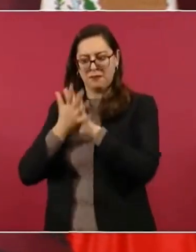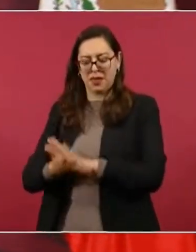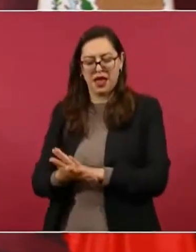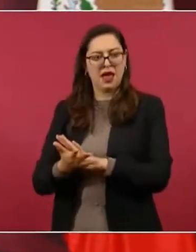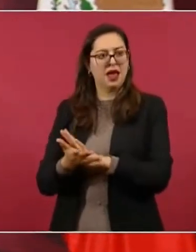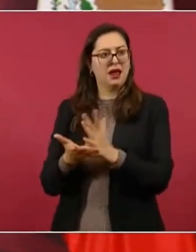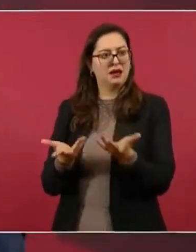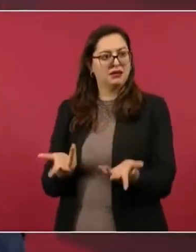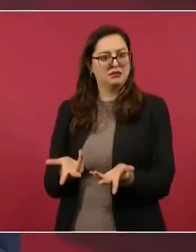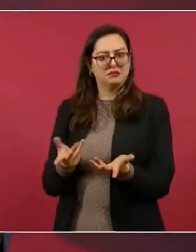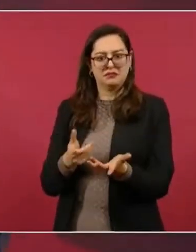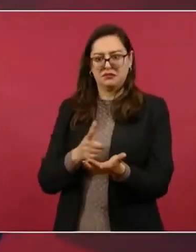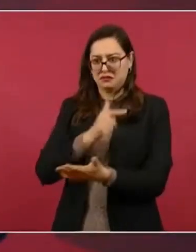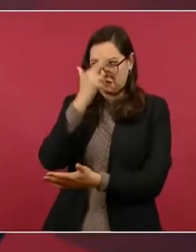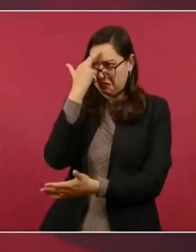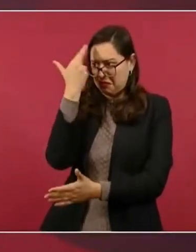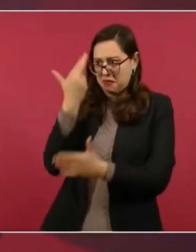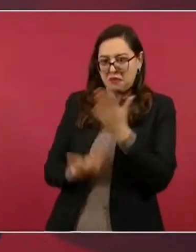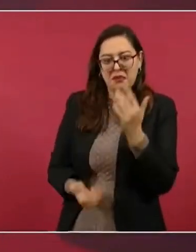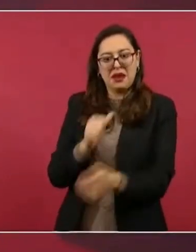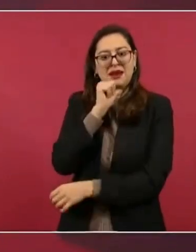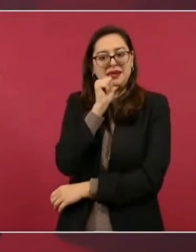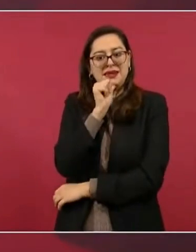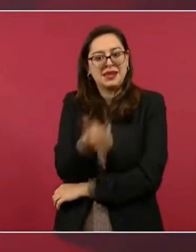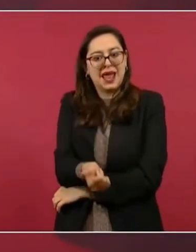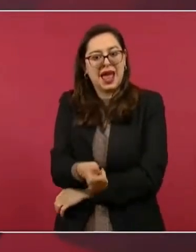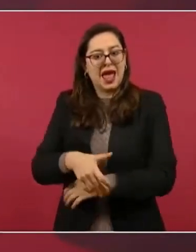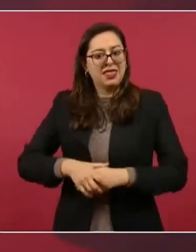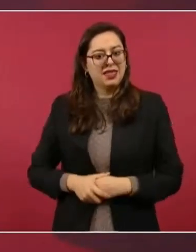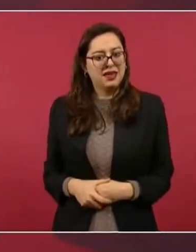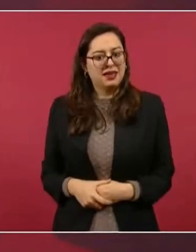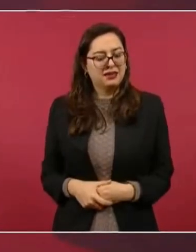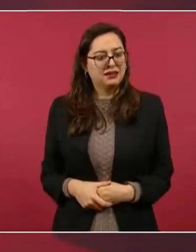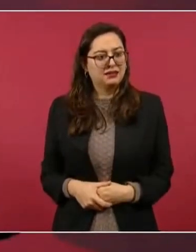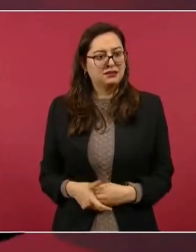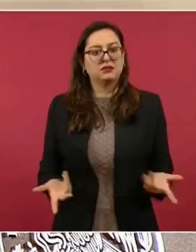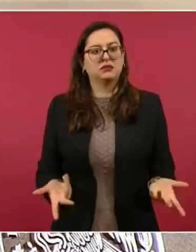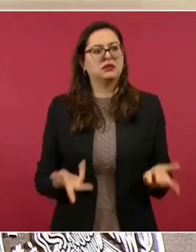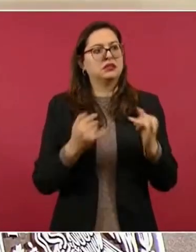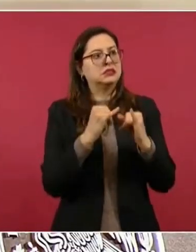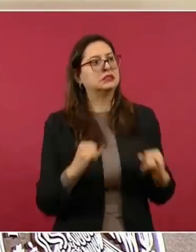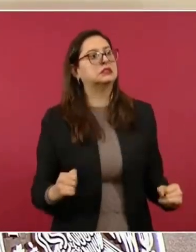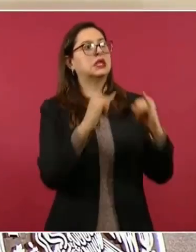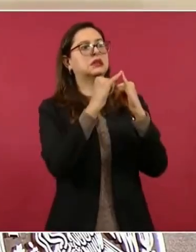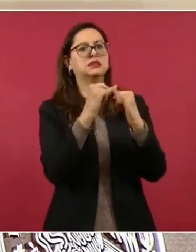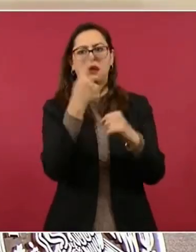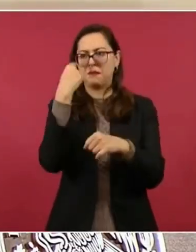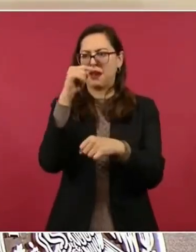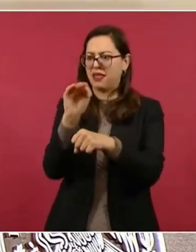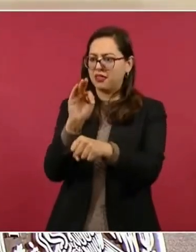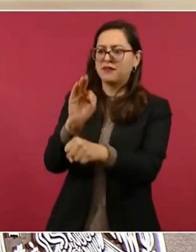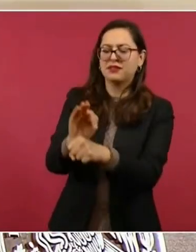humanos. ¿Quién es el principal violador de los derechos humanos?